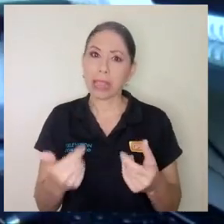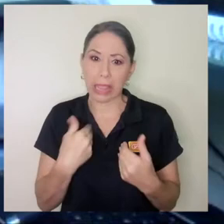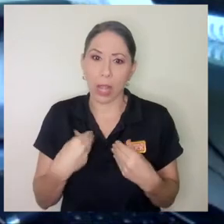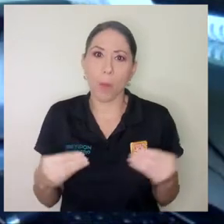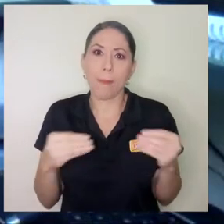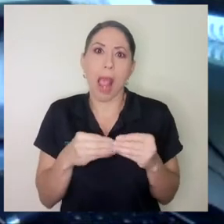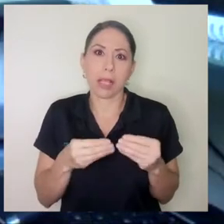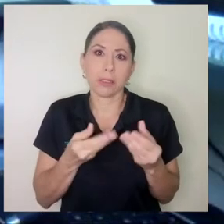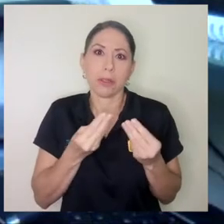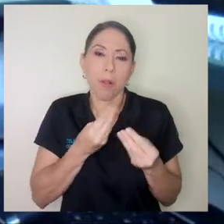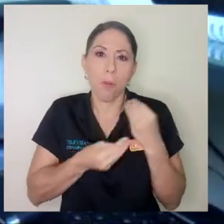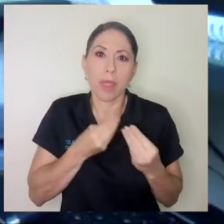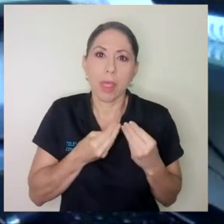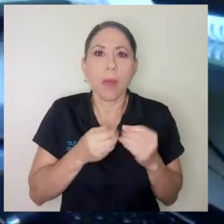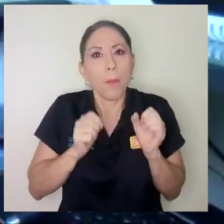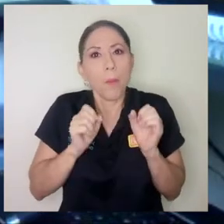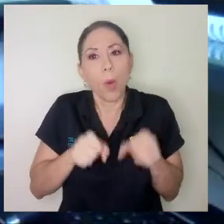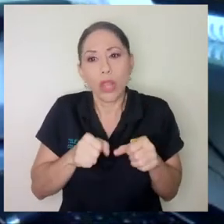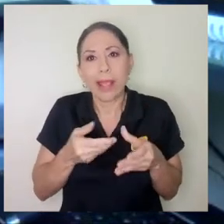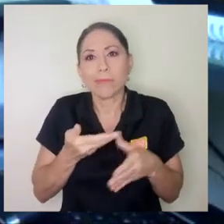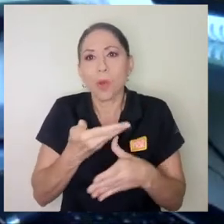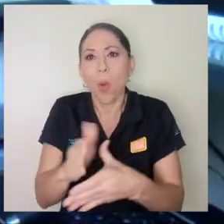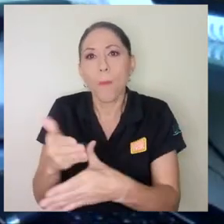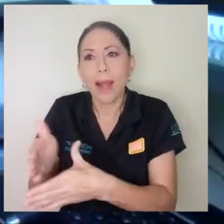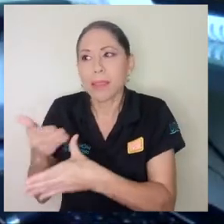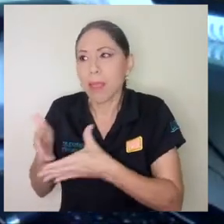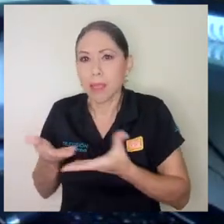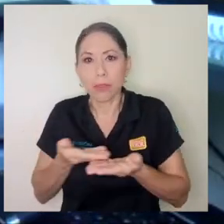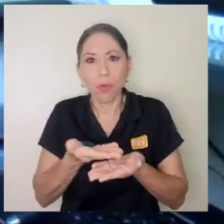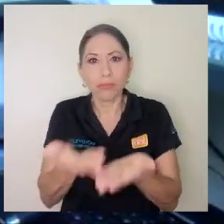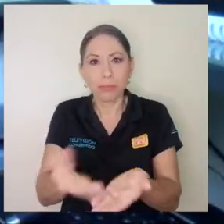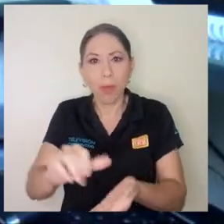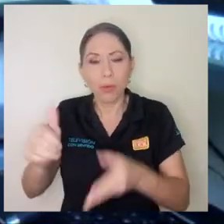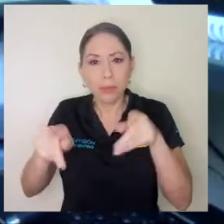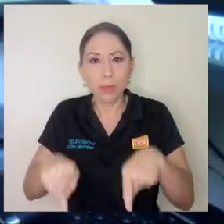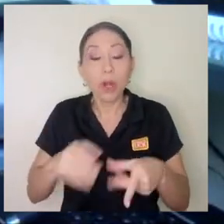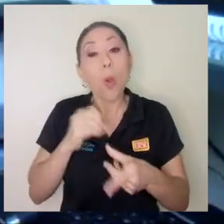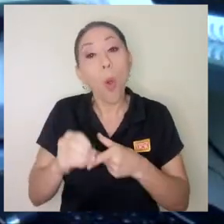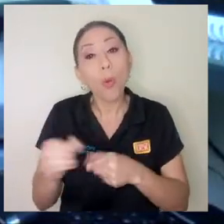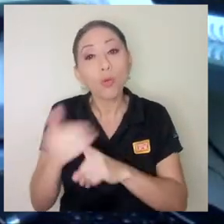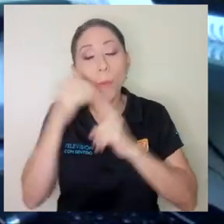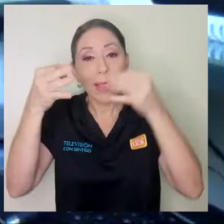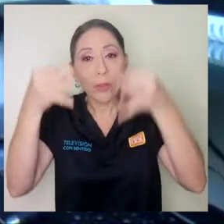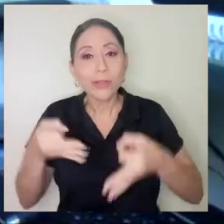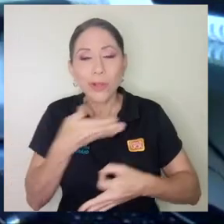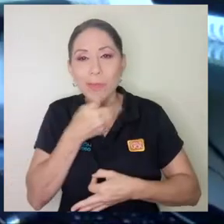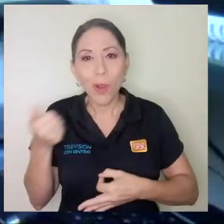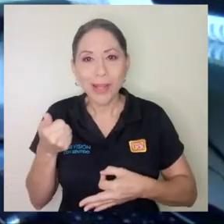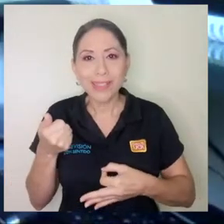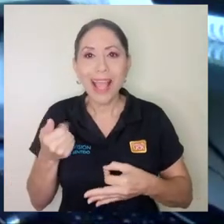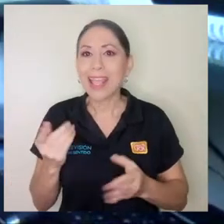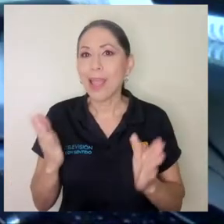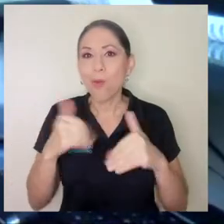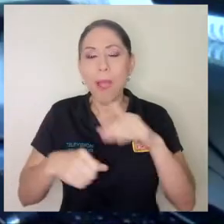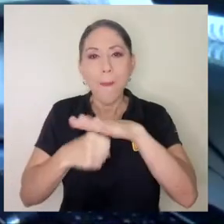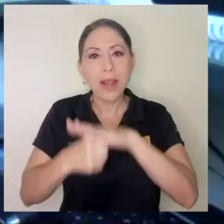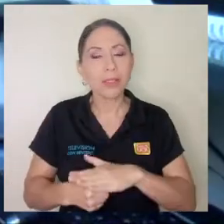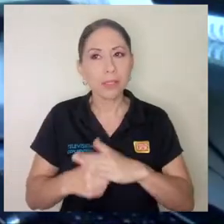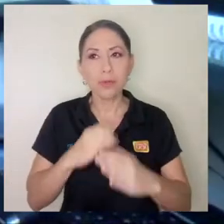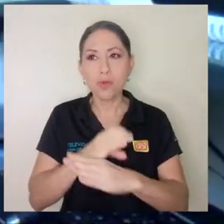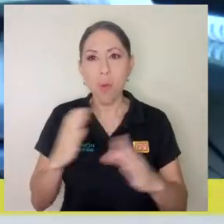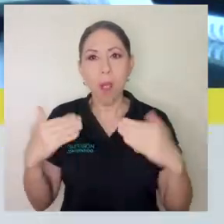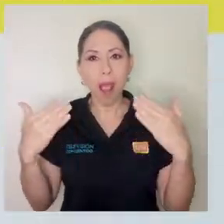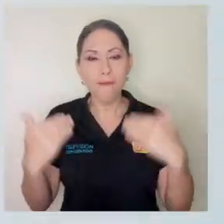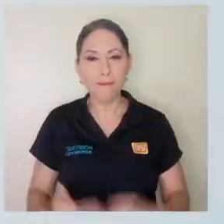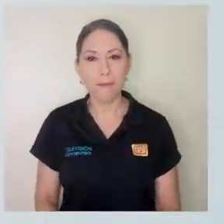tener un poco más, podría estarlo compartiendo, por ejemplo, o podría estar simplemente tomando mejores decisiones que de por sí le ponen menos presión